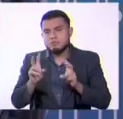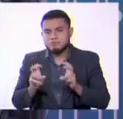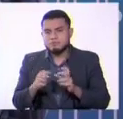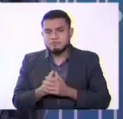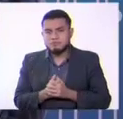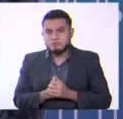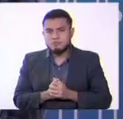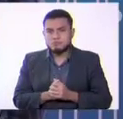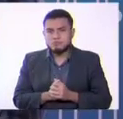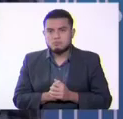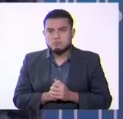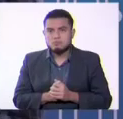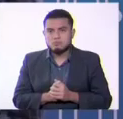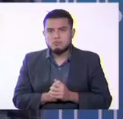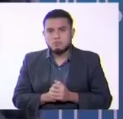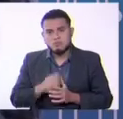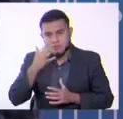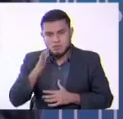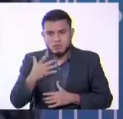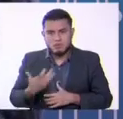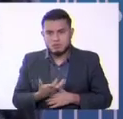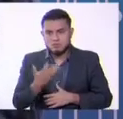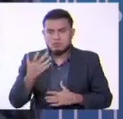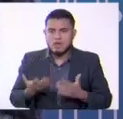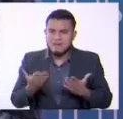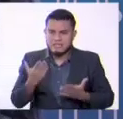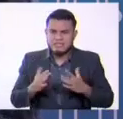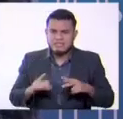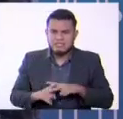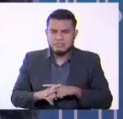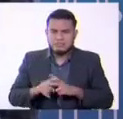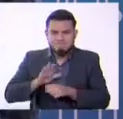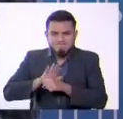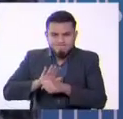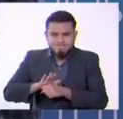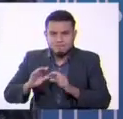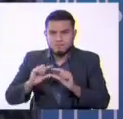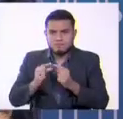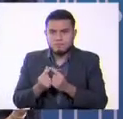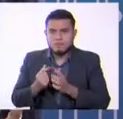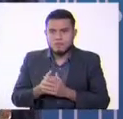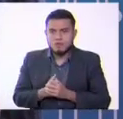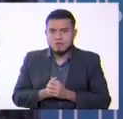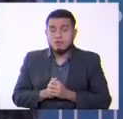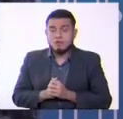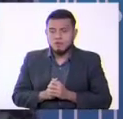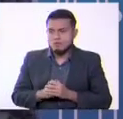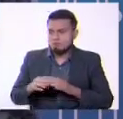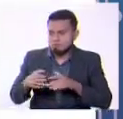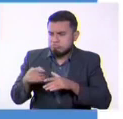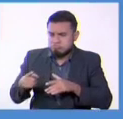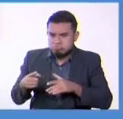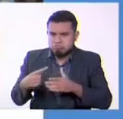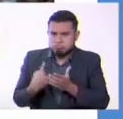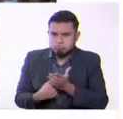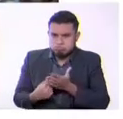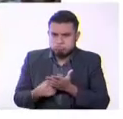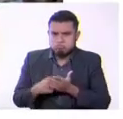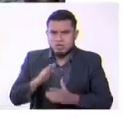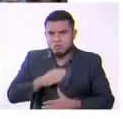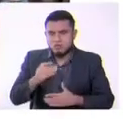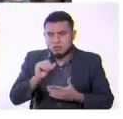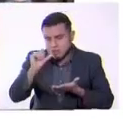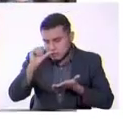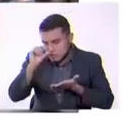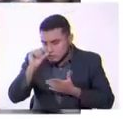nos llevan cuando de repente hay presiones. La presión de grupo muchas veces lleva a estos conflictos, lleva al uso de drogas,